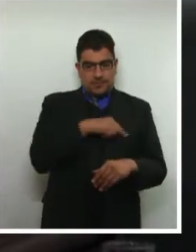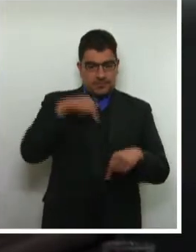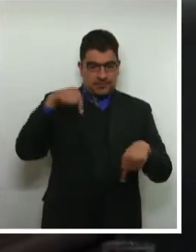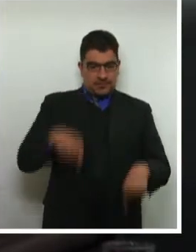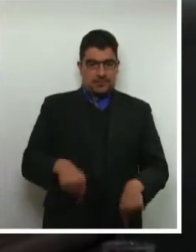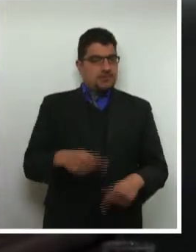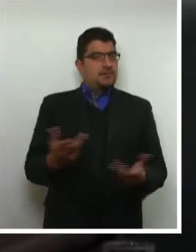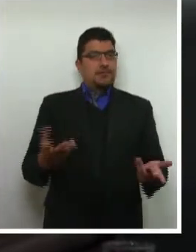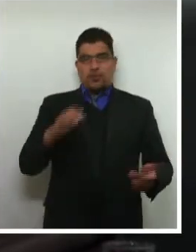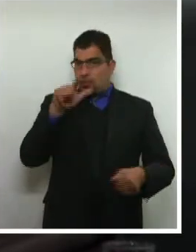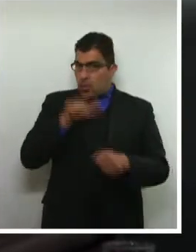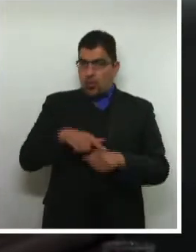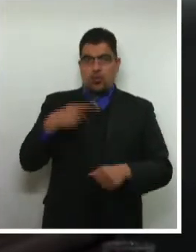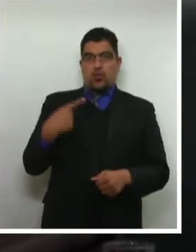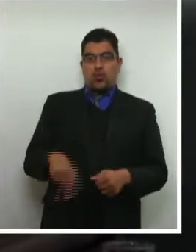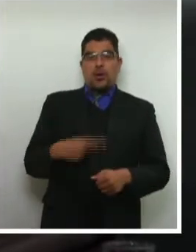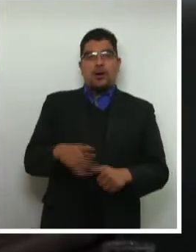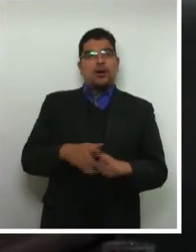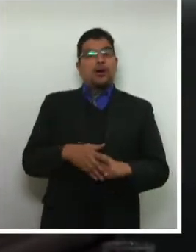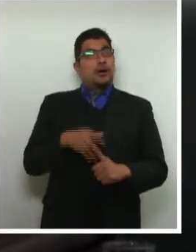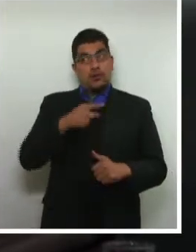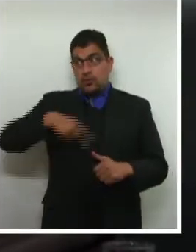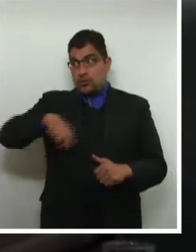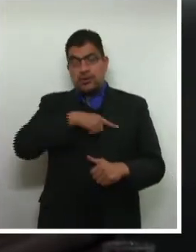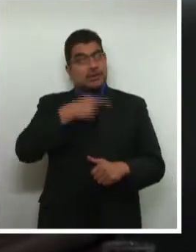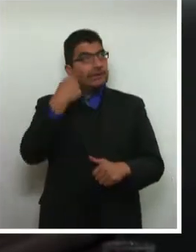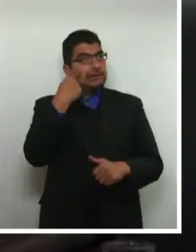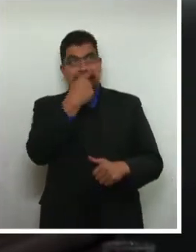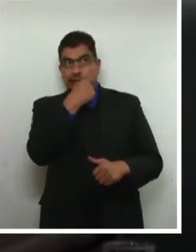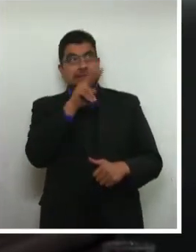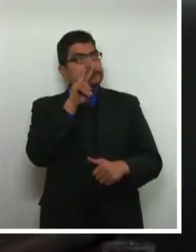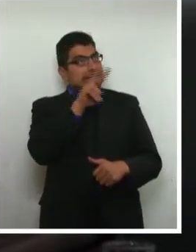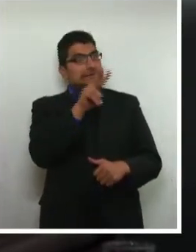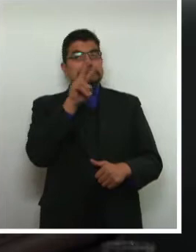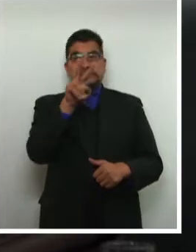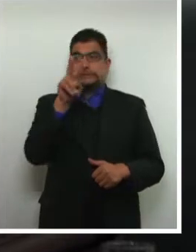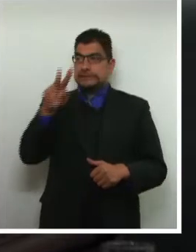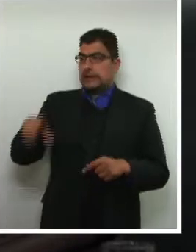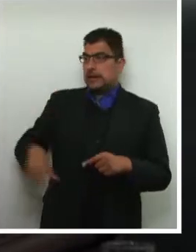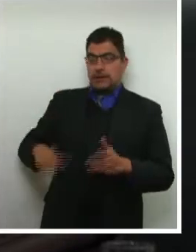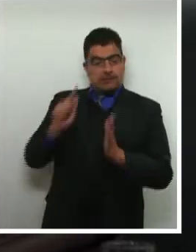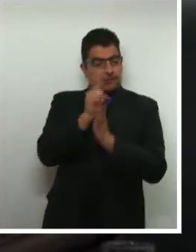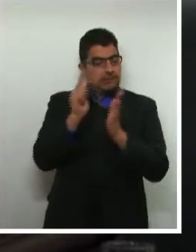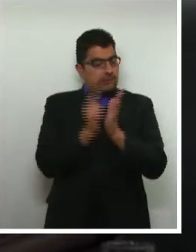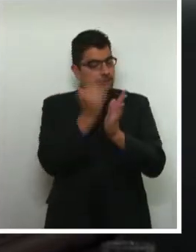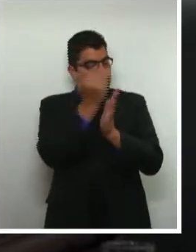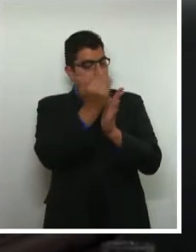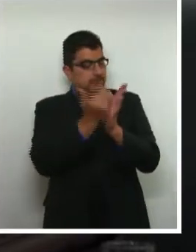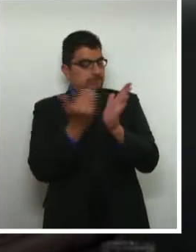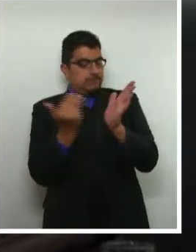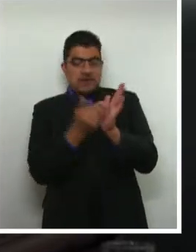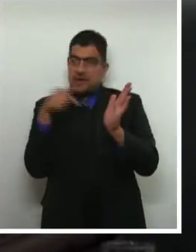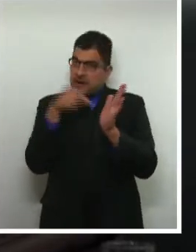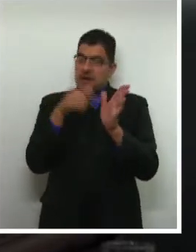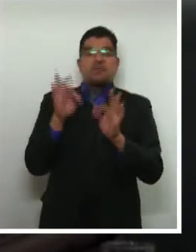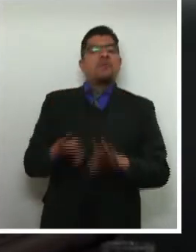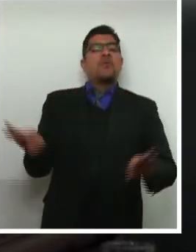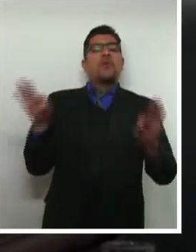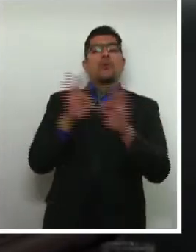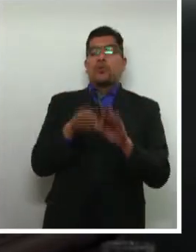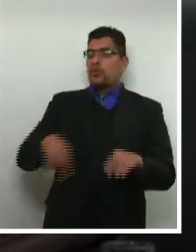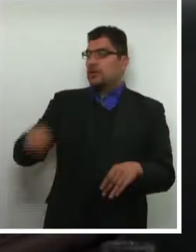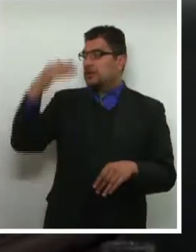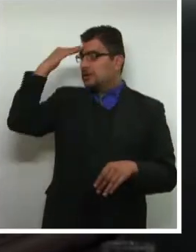nuestro patrimonio cultural. Por eso es importantísimo que estemos legislando en esta materia y que quede bien